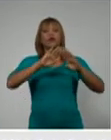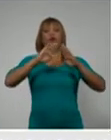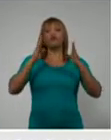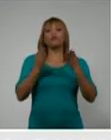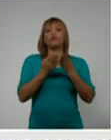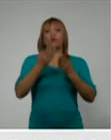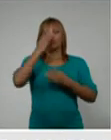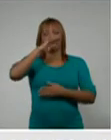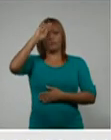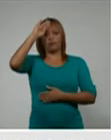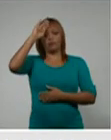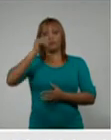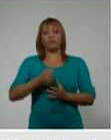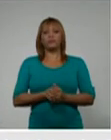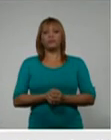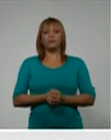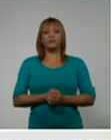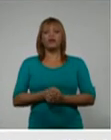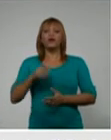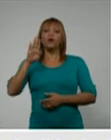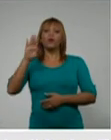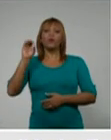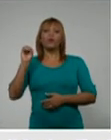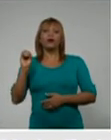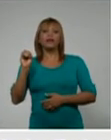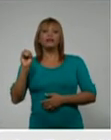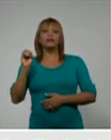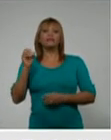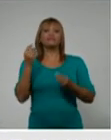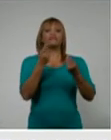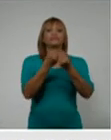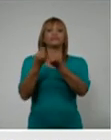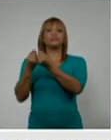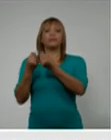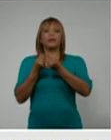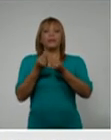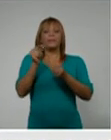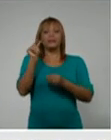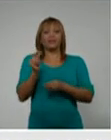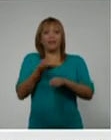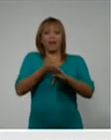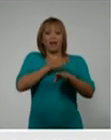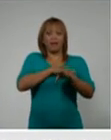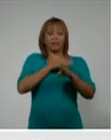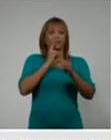cubanos. 40 son contactos de casos confirmados, el